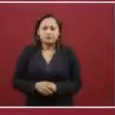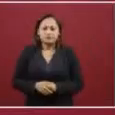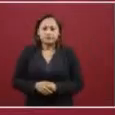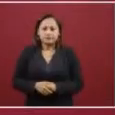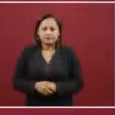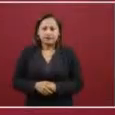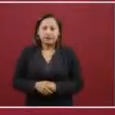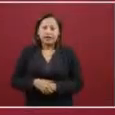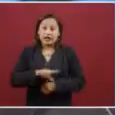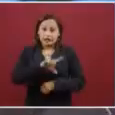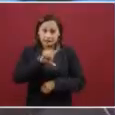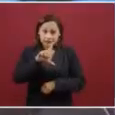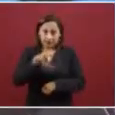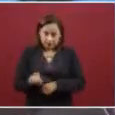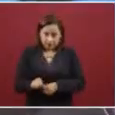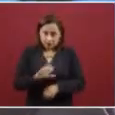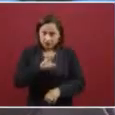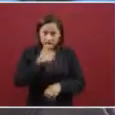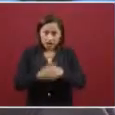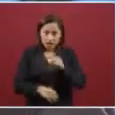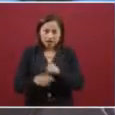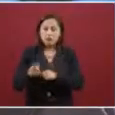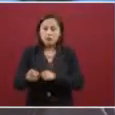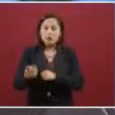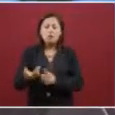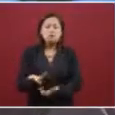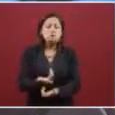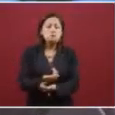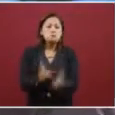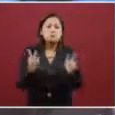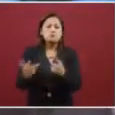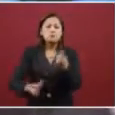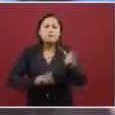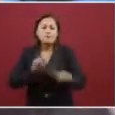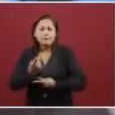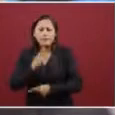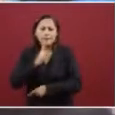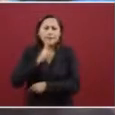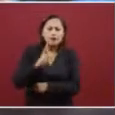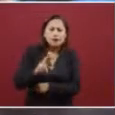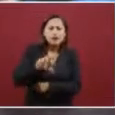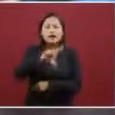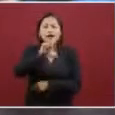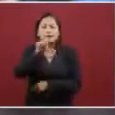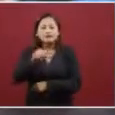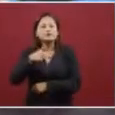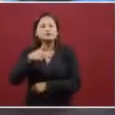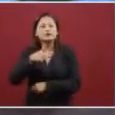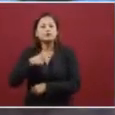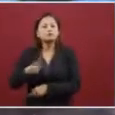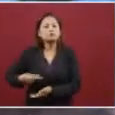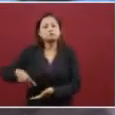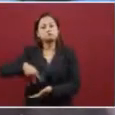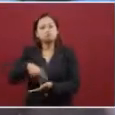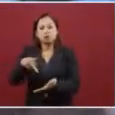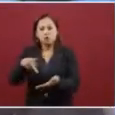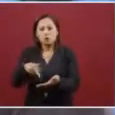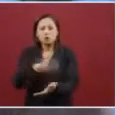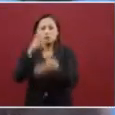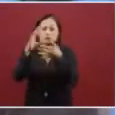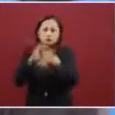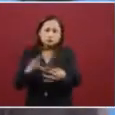yo volveré a estar con ustedes para hacer un informe detallado y minucioso de